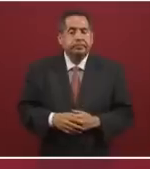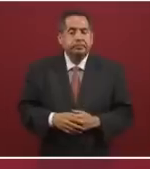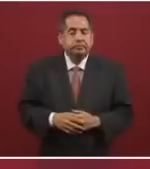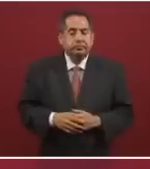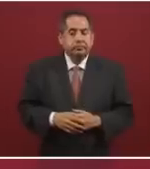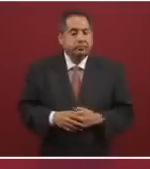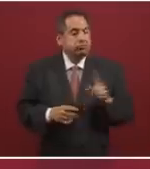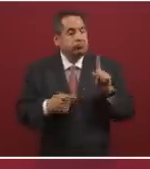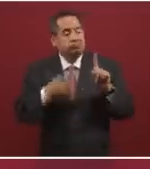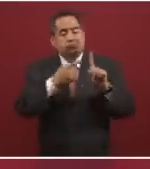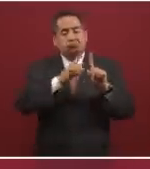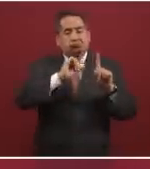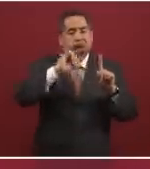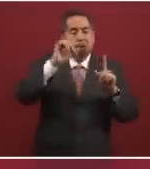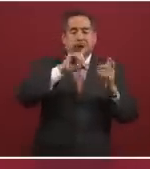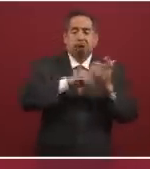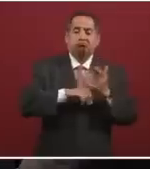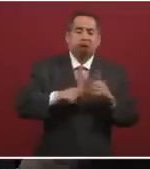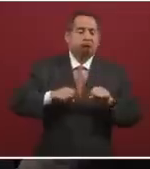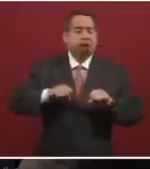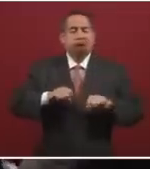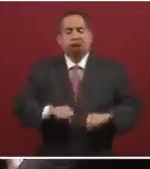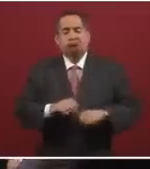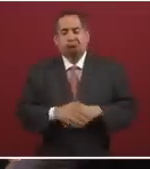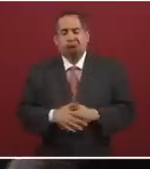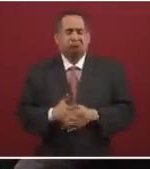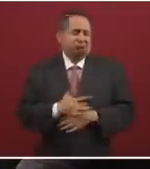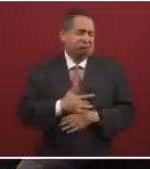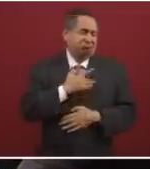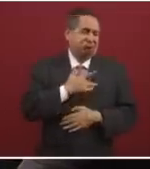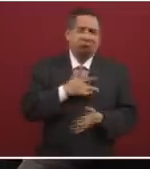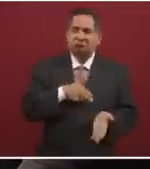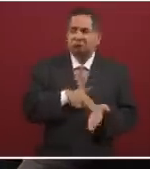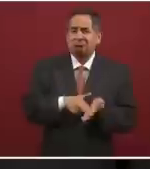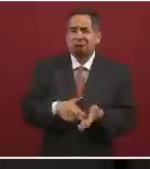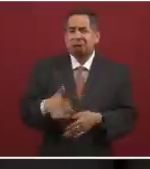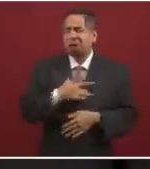Se volvían hasta más insensibles.